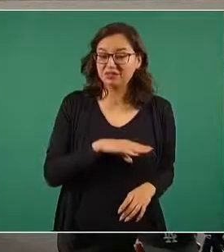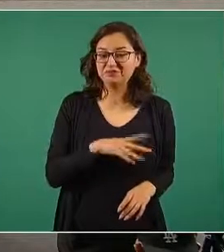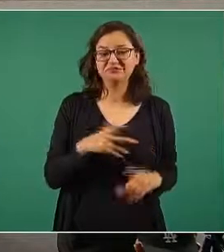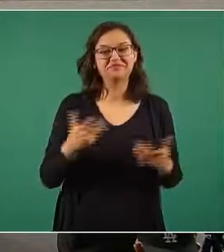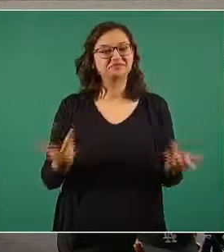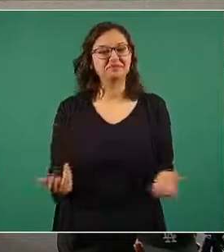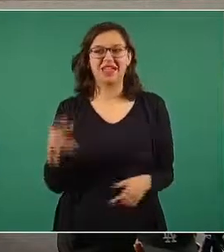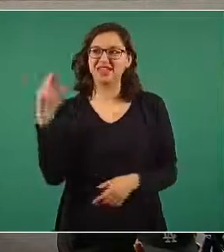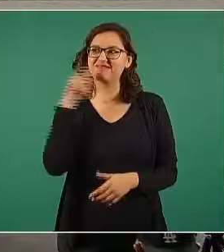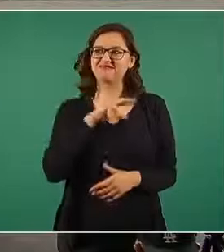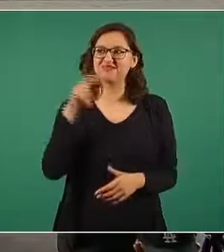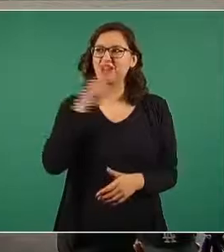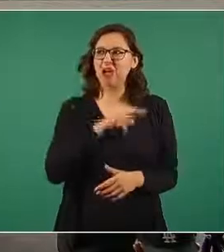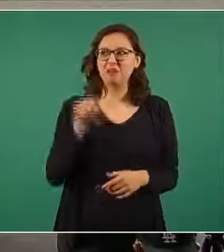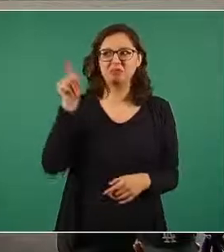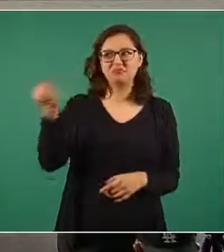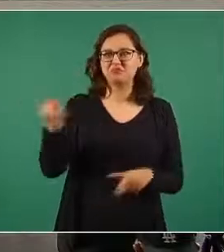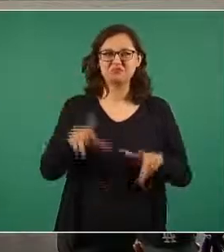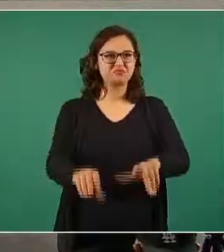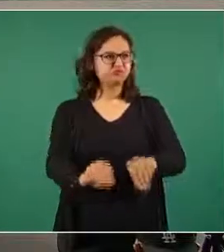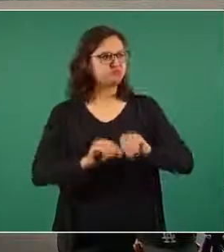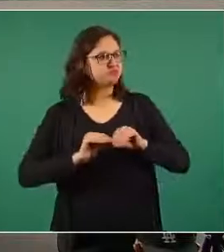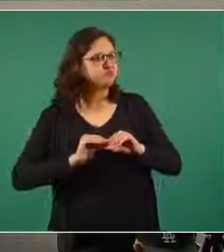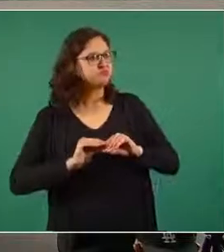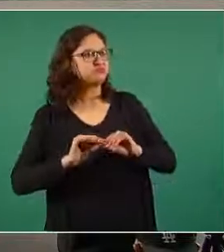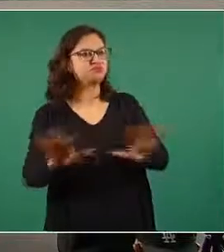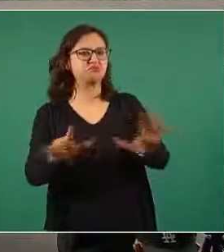pues se conoce,